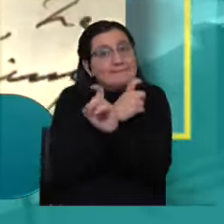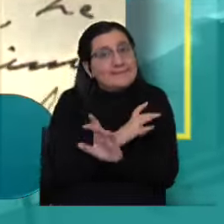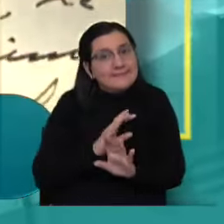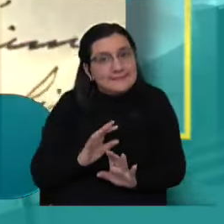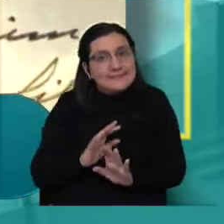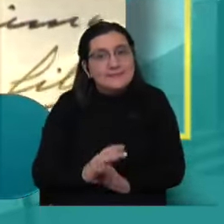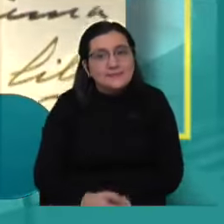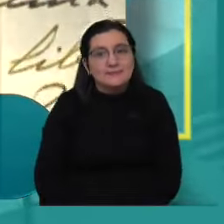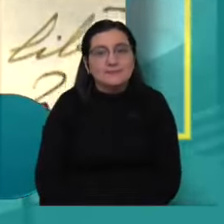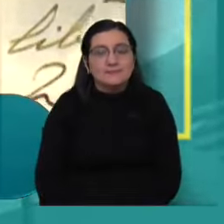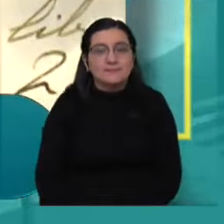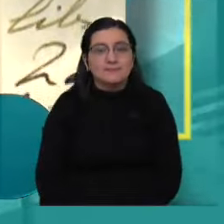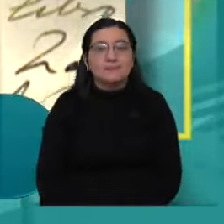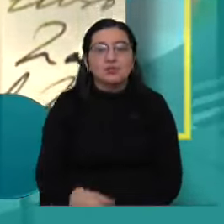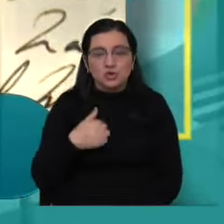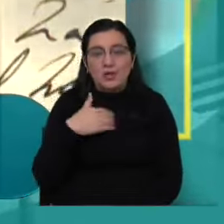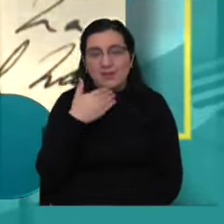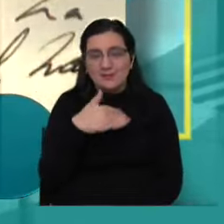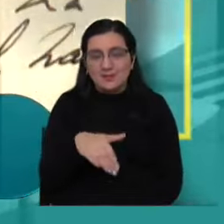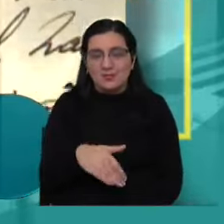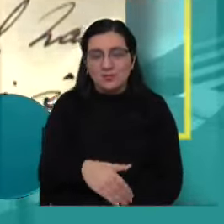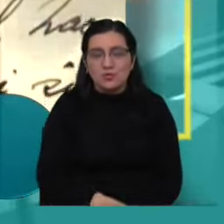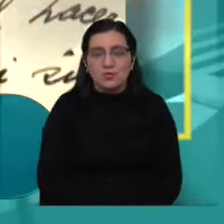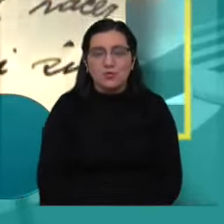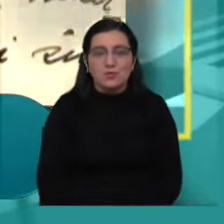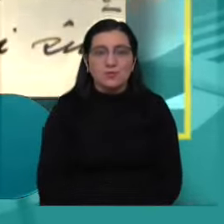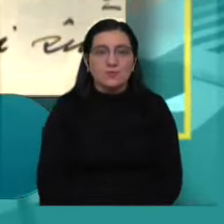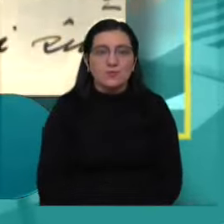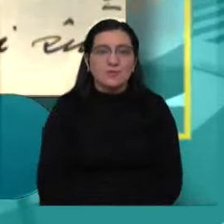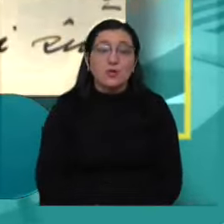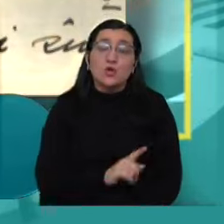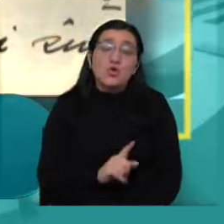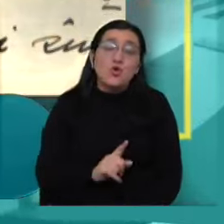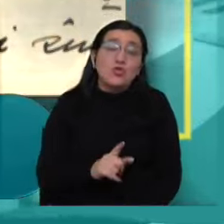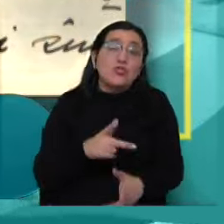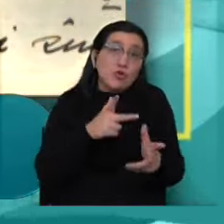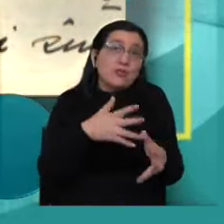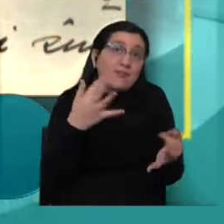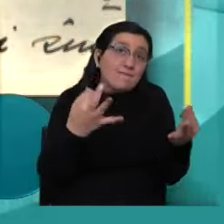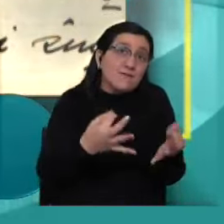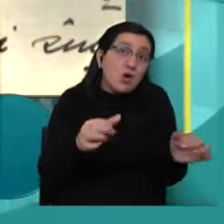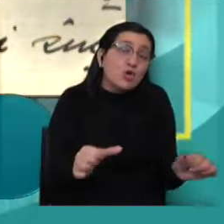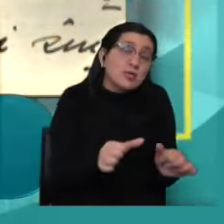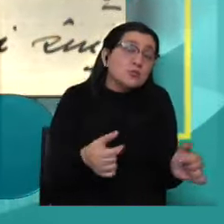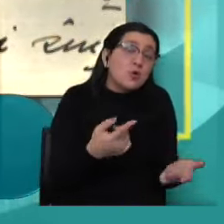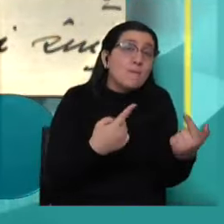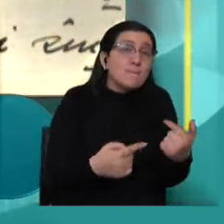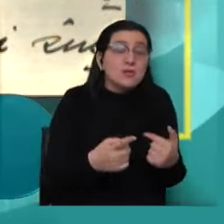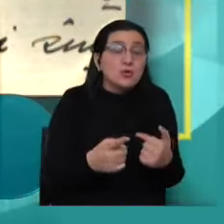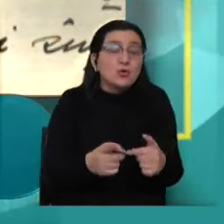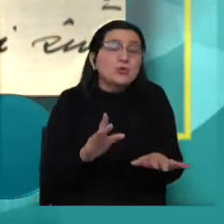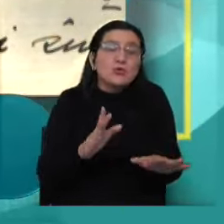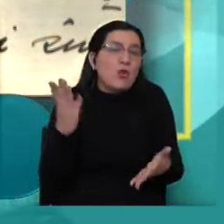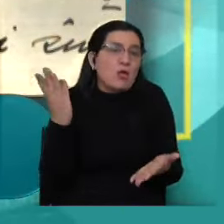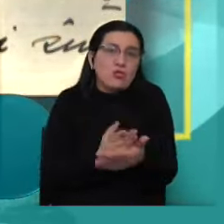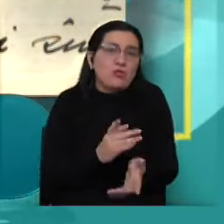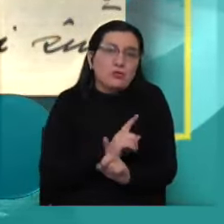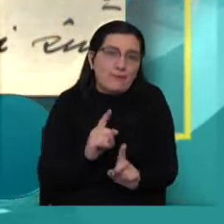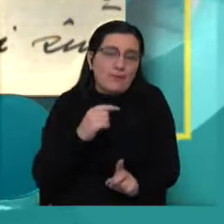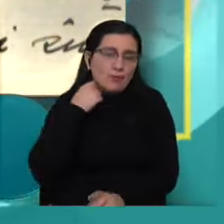este la entiendo digo no no no es que esté justificando su accionar Pero al menos este no la juzgo tan duramente como su tiempo se le hizo